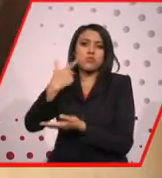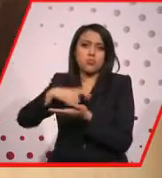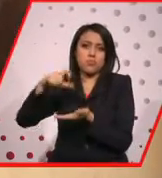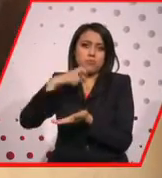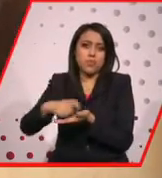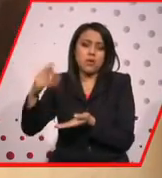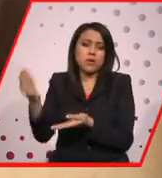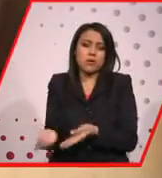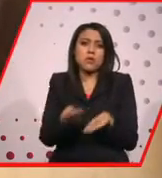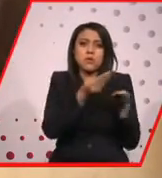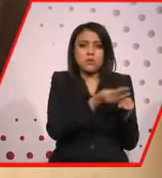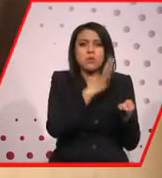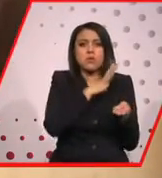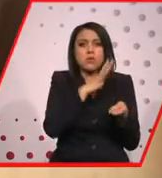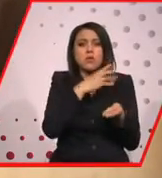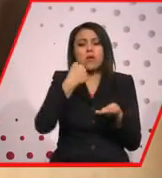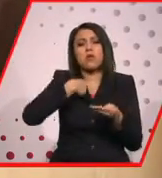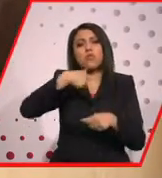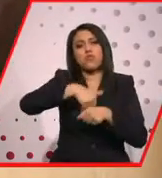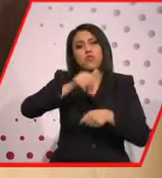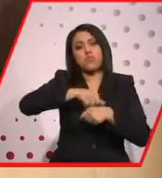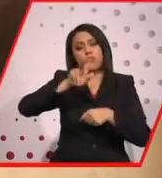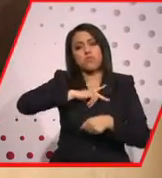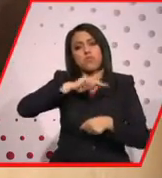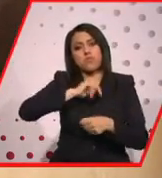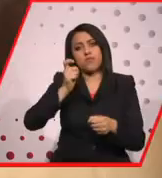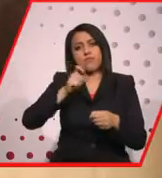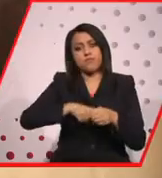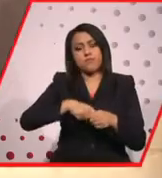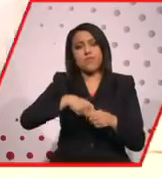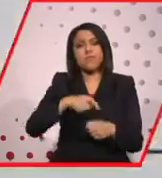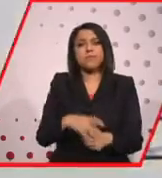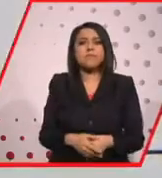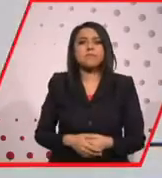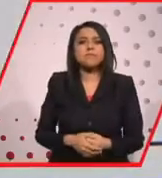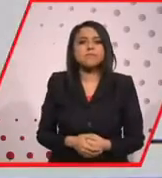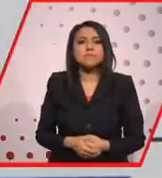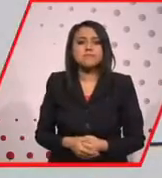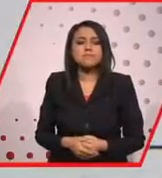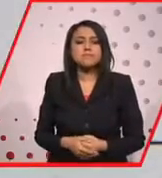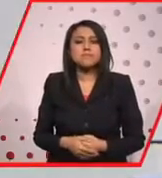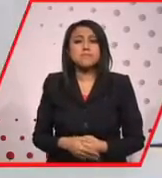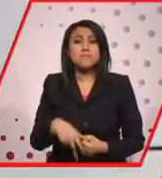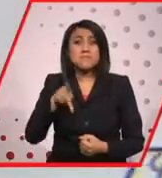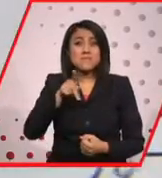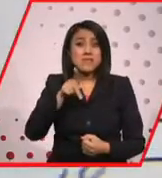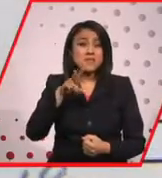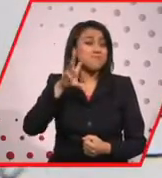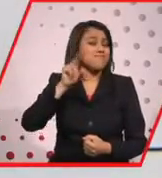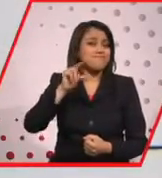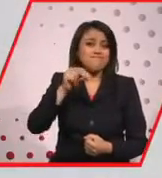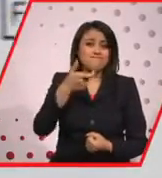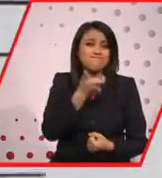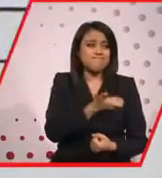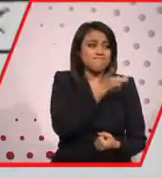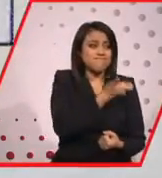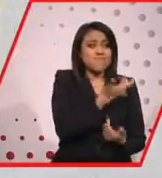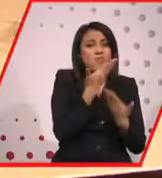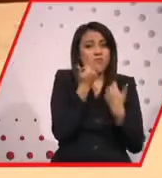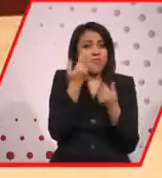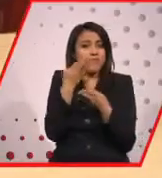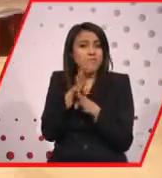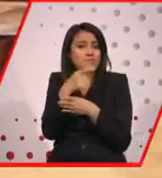lo regresara a mi número de afiliación, a mi estado de cuenta. Sin embargo, este dinero no ha sido depositado a la señora